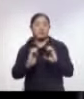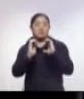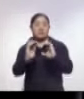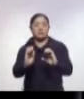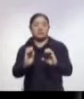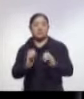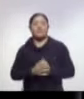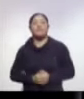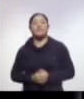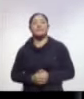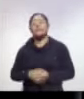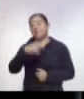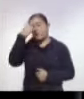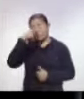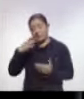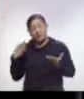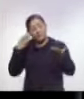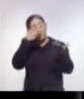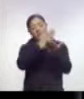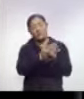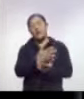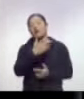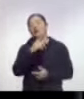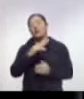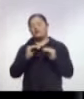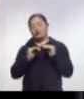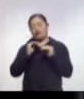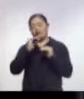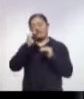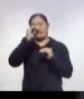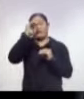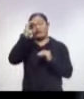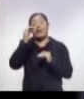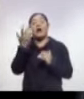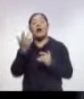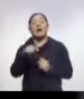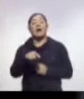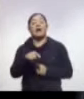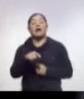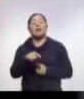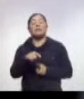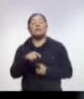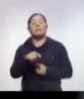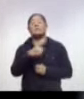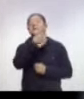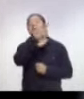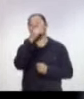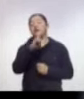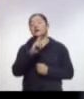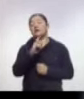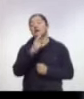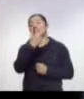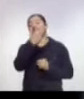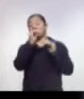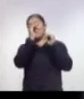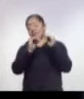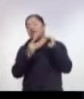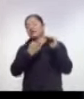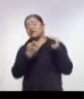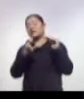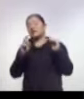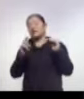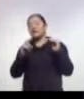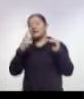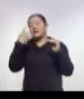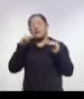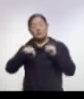México avanzó ocho lugares en el Índice de Percepción de la Corrupción 2019, con lo que pasa del lugar 138 al 130 en el Ranking